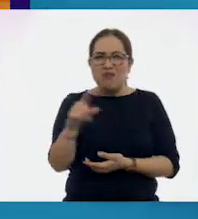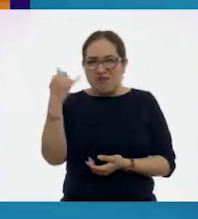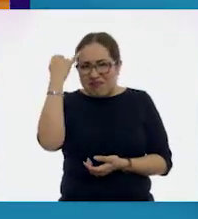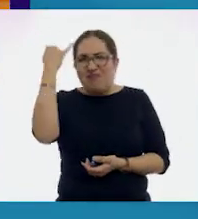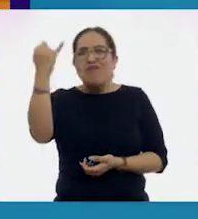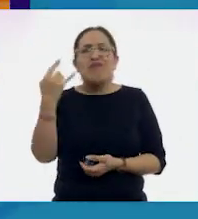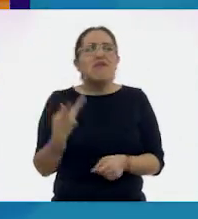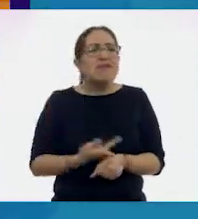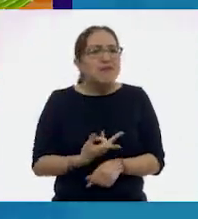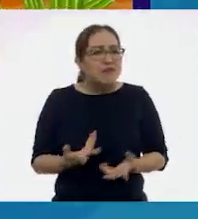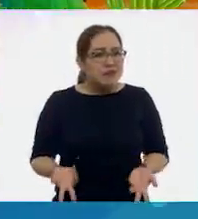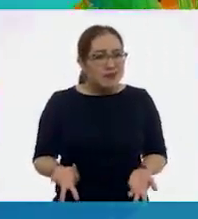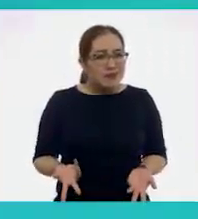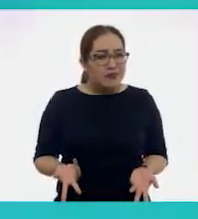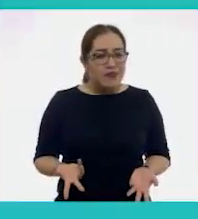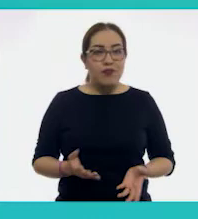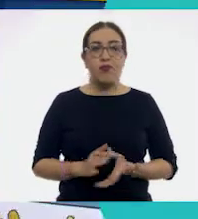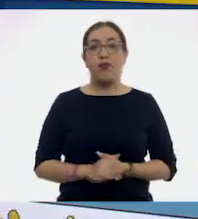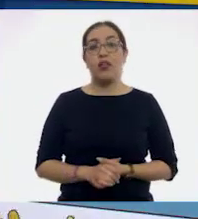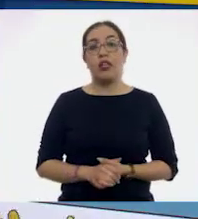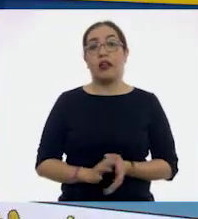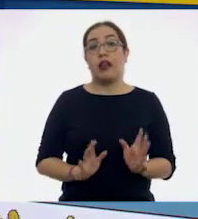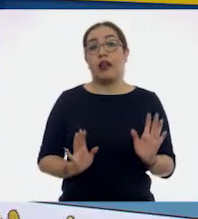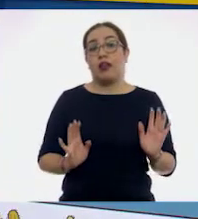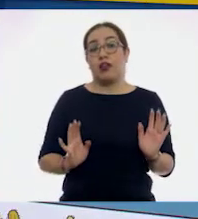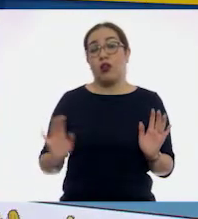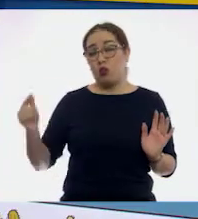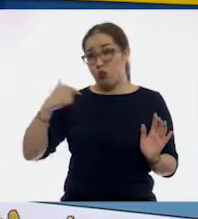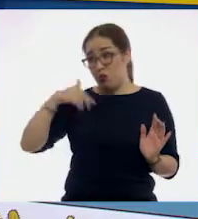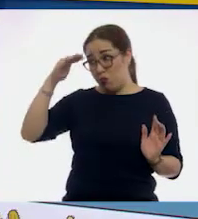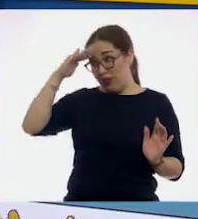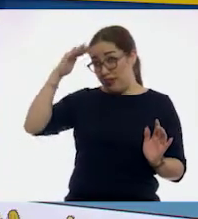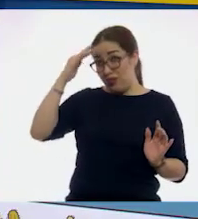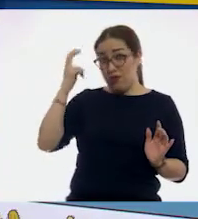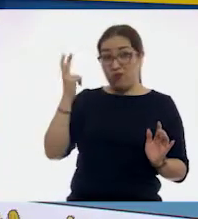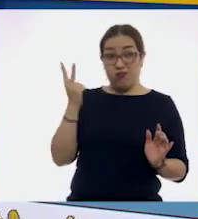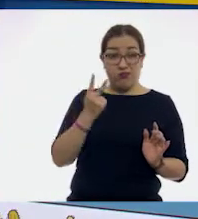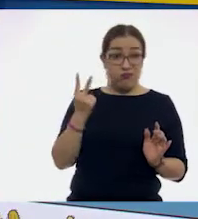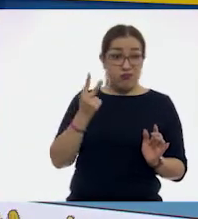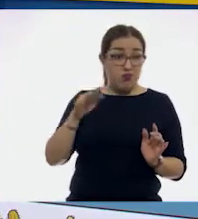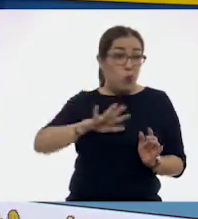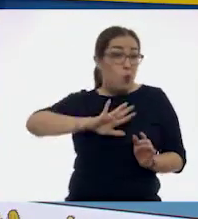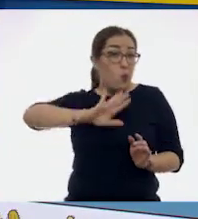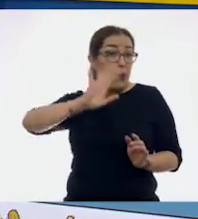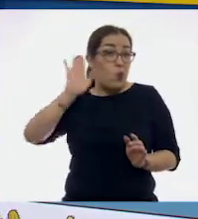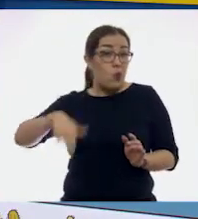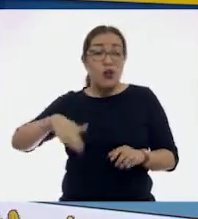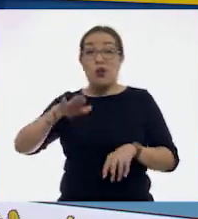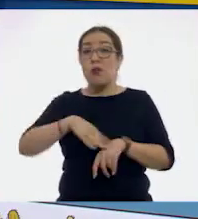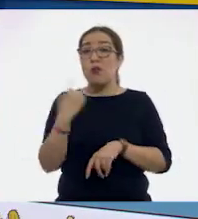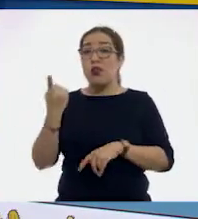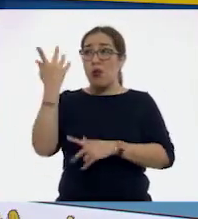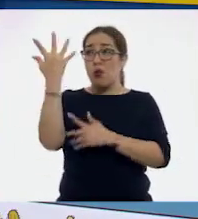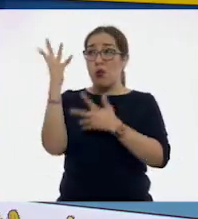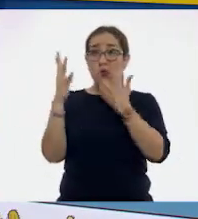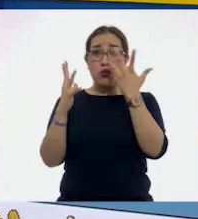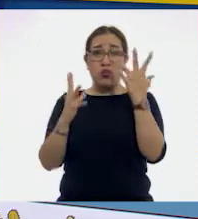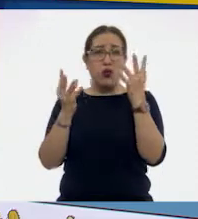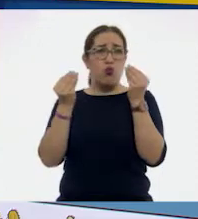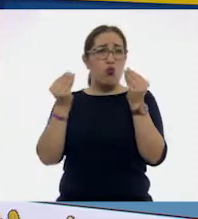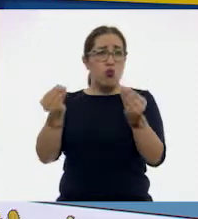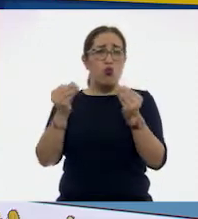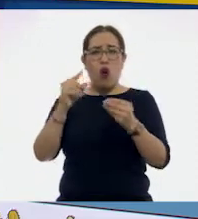pasaría? Pues yo pienso que se morirían, porque en el bosque hay mucha humedad para un